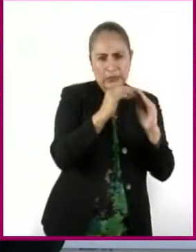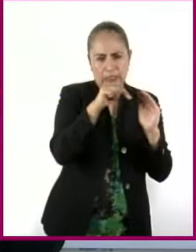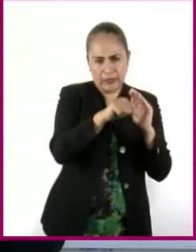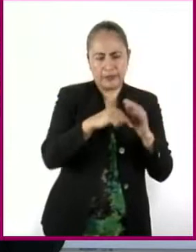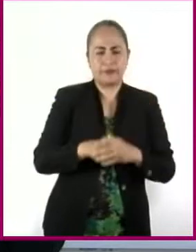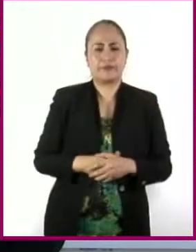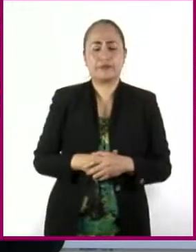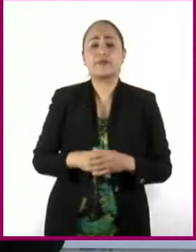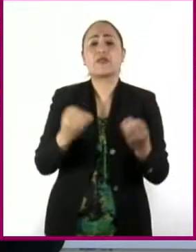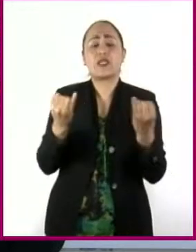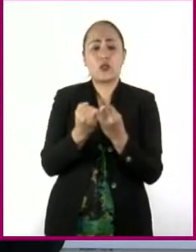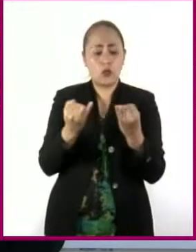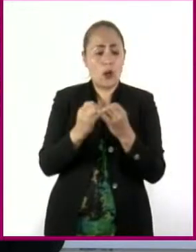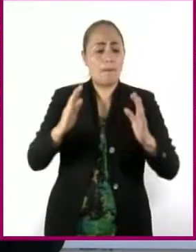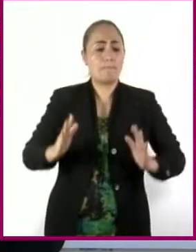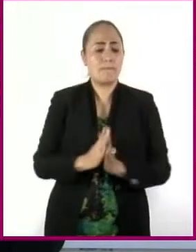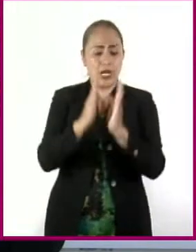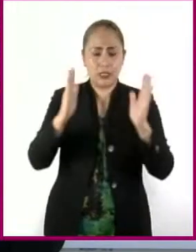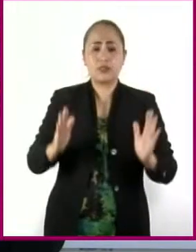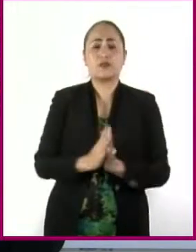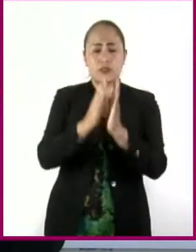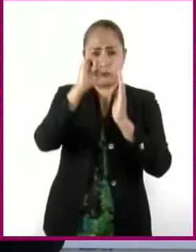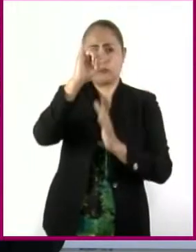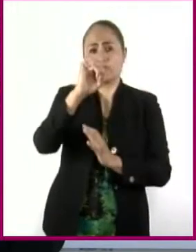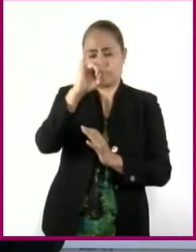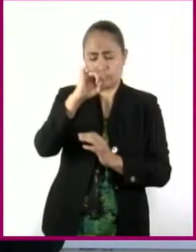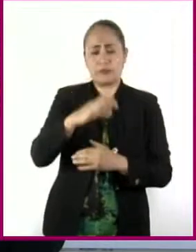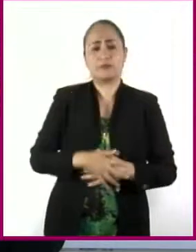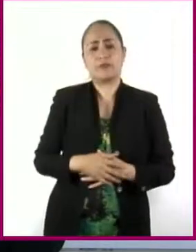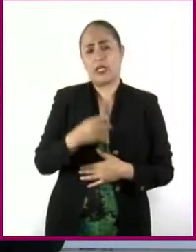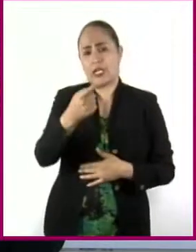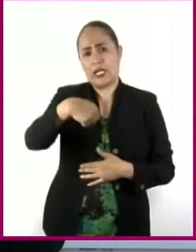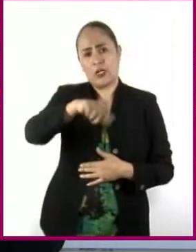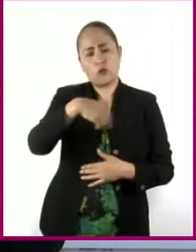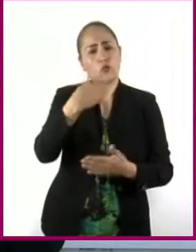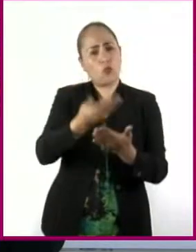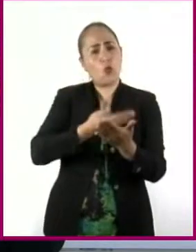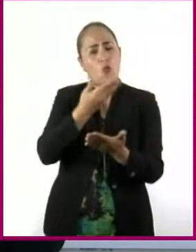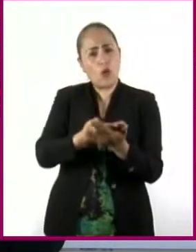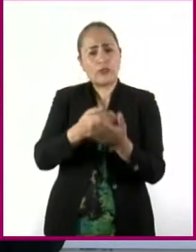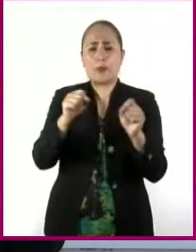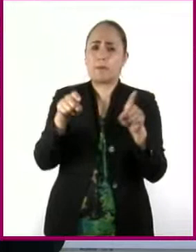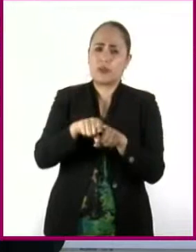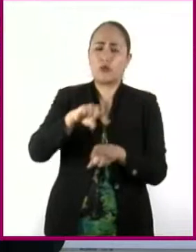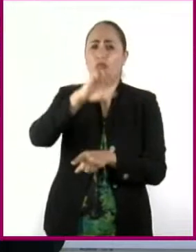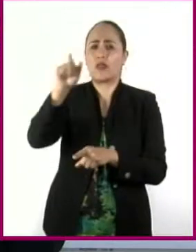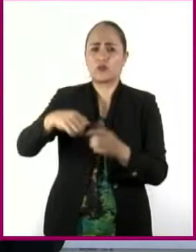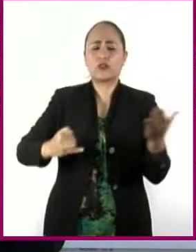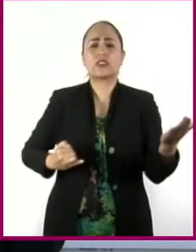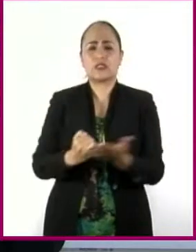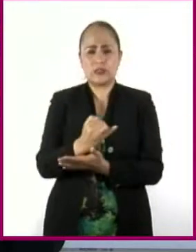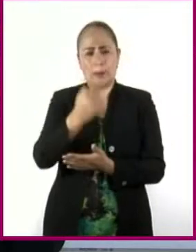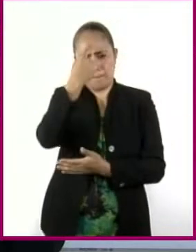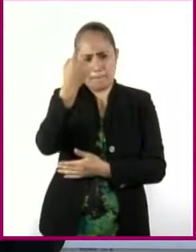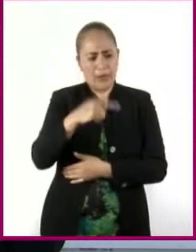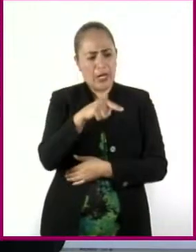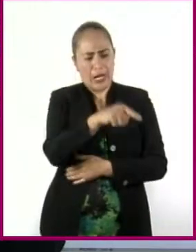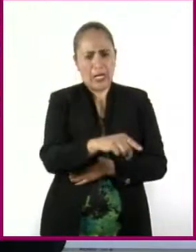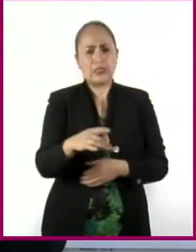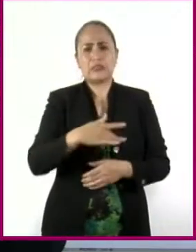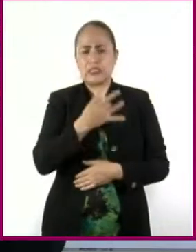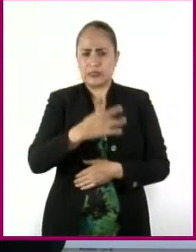derecho a la participación, es decir, la posibilidad de hacer propuestas y tomar decisiones que afecten su bienestar.